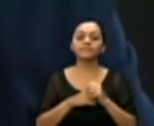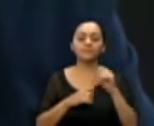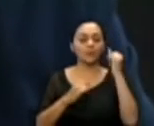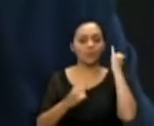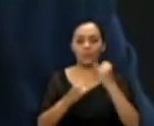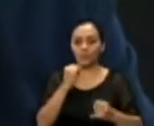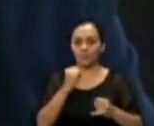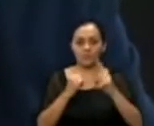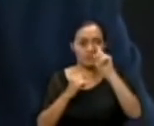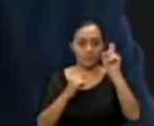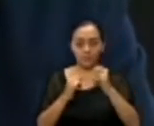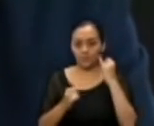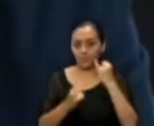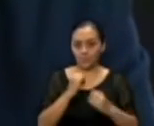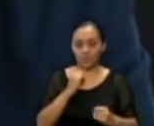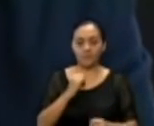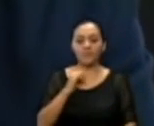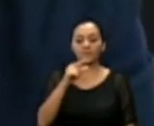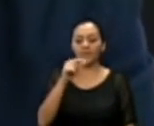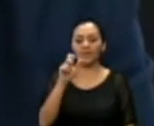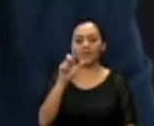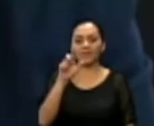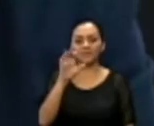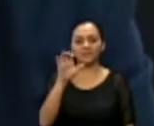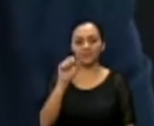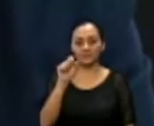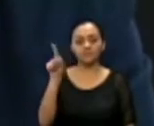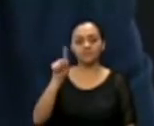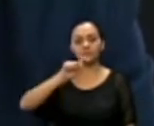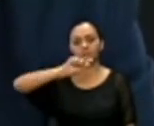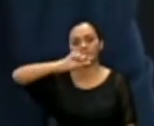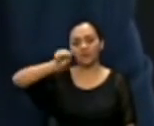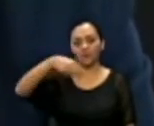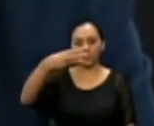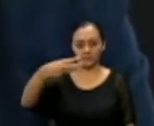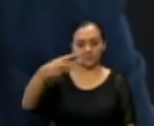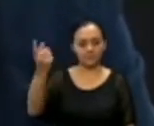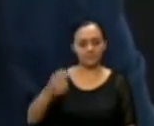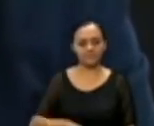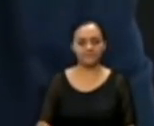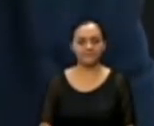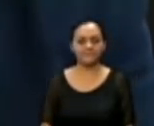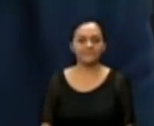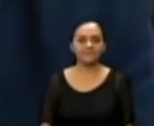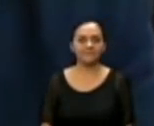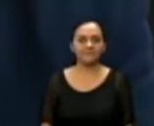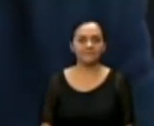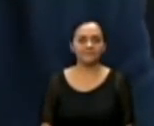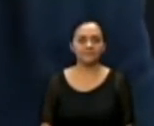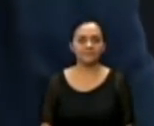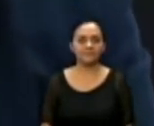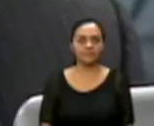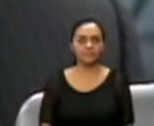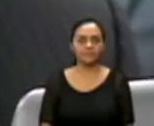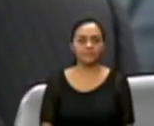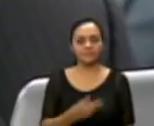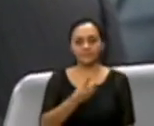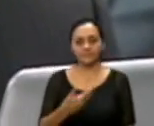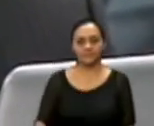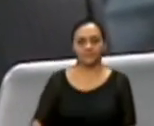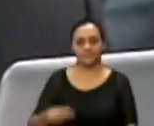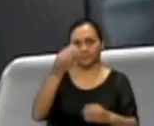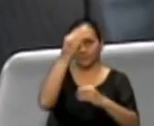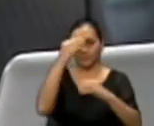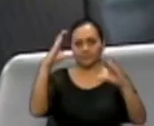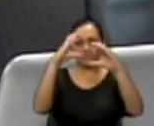la base el francisco garcés del viene por la cadena comienza adelante francisco por favor presidente buenas noches